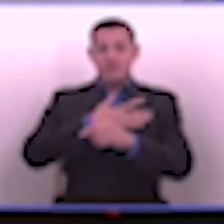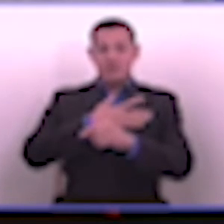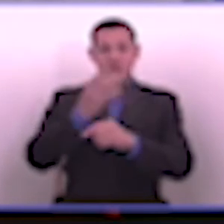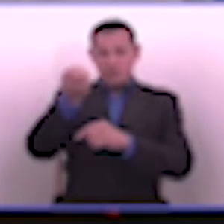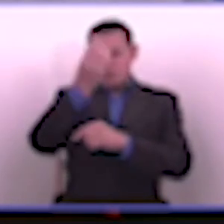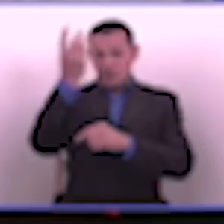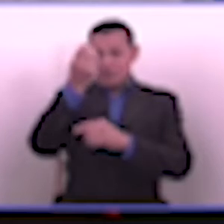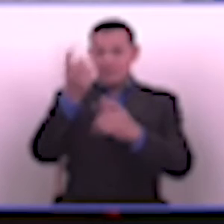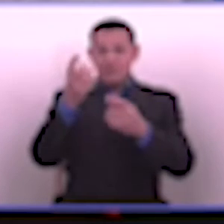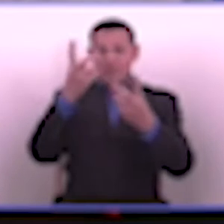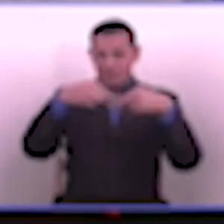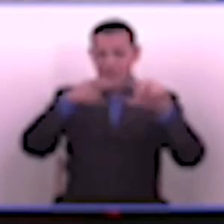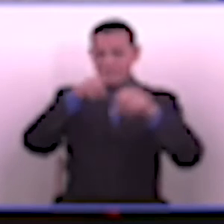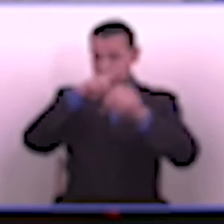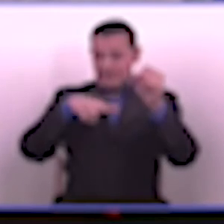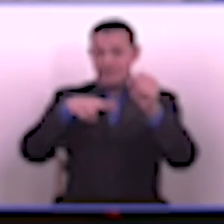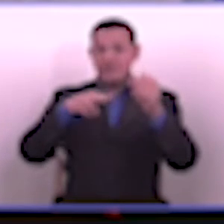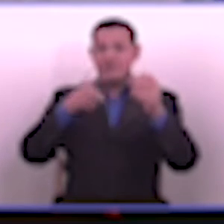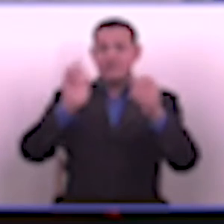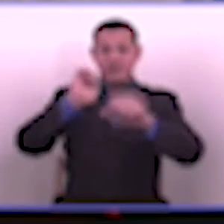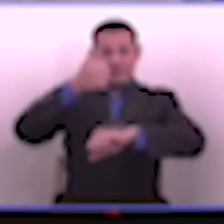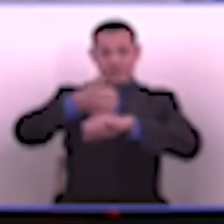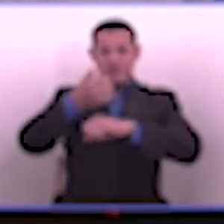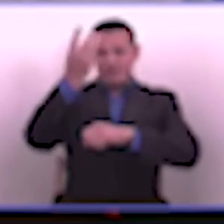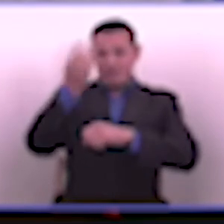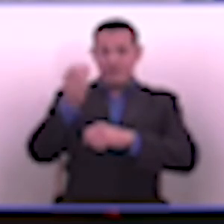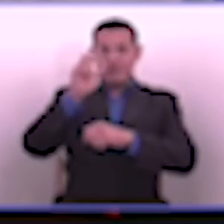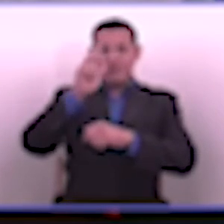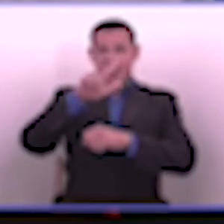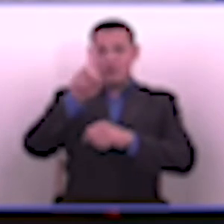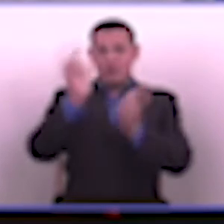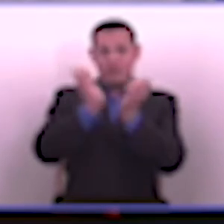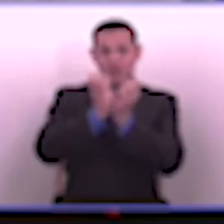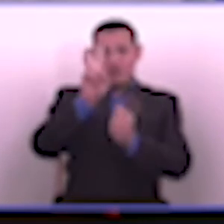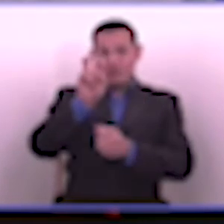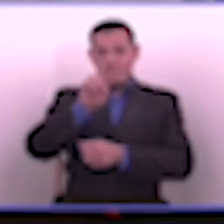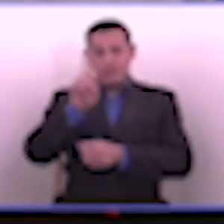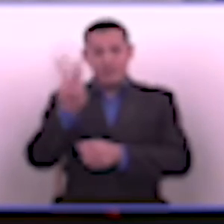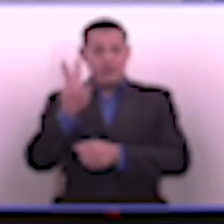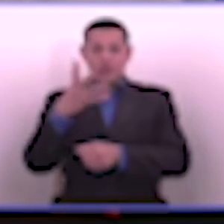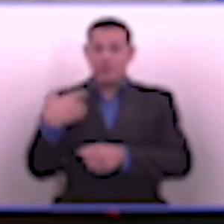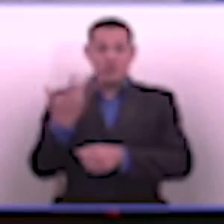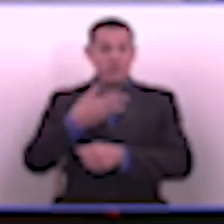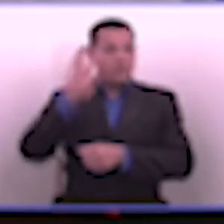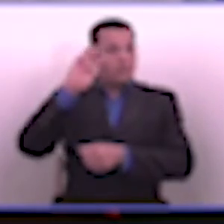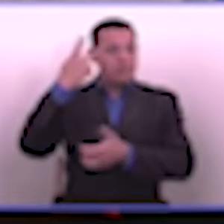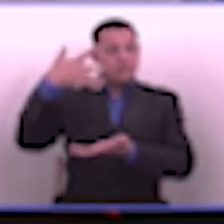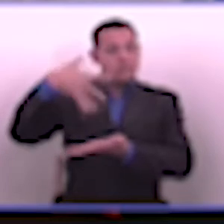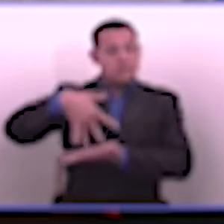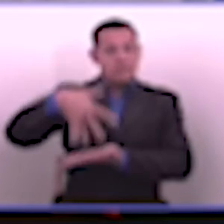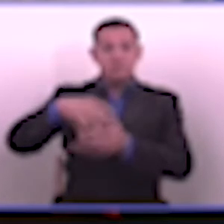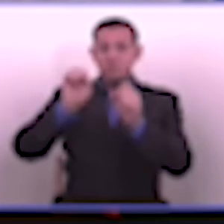hasta el 31 de mayo de 2022 es decir que la población